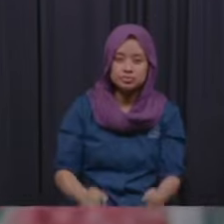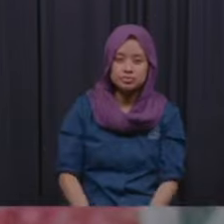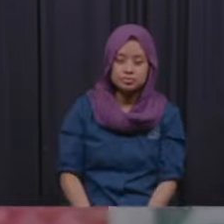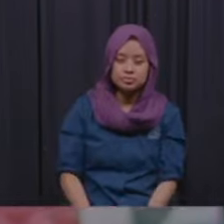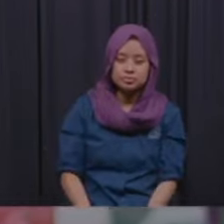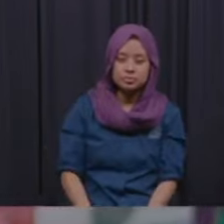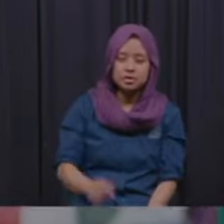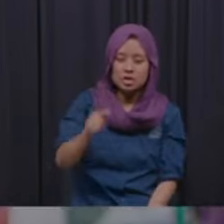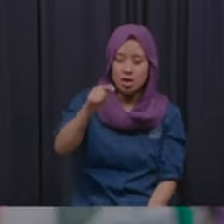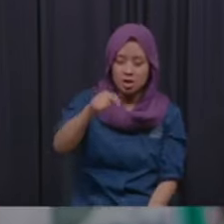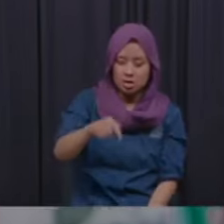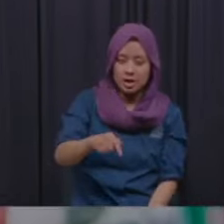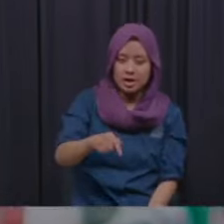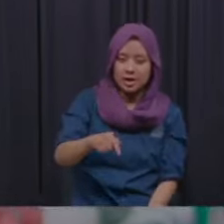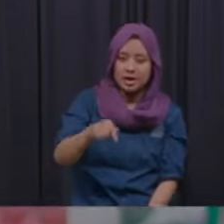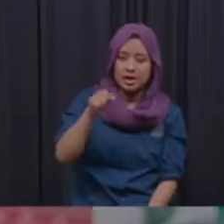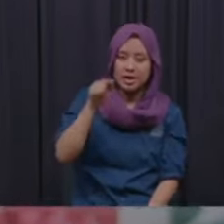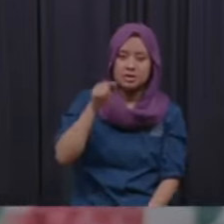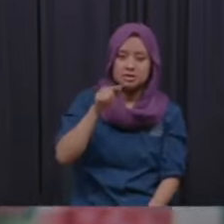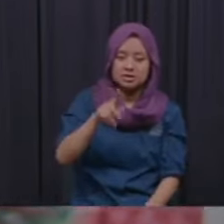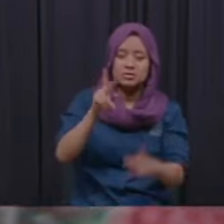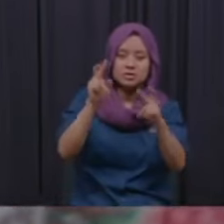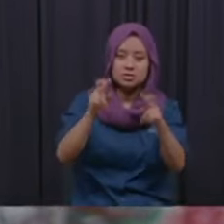Ahora ellos tienen vida eterna.